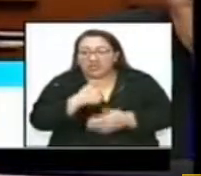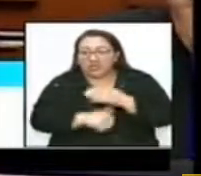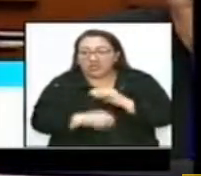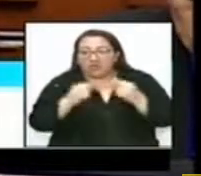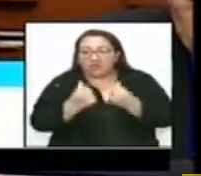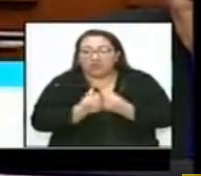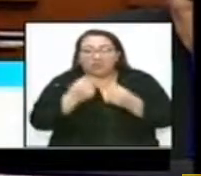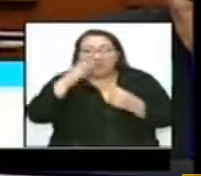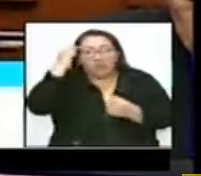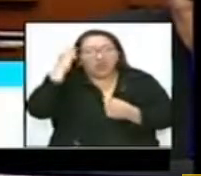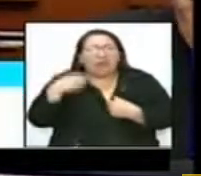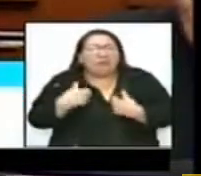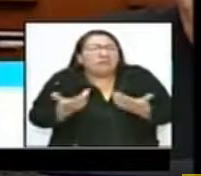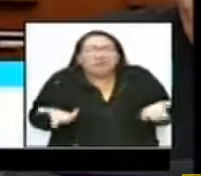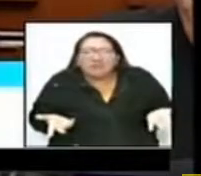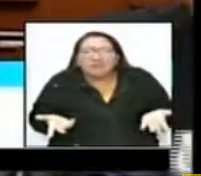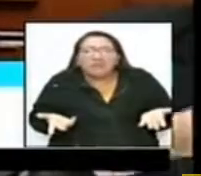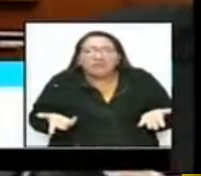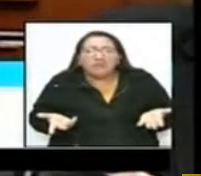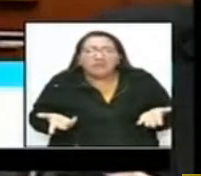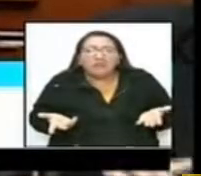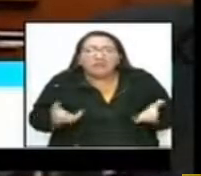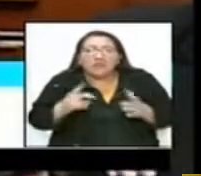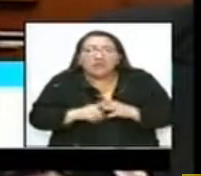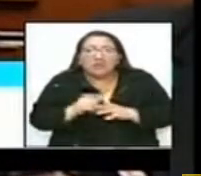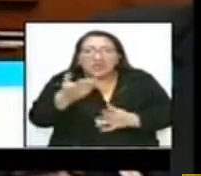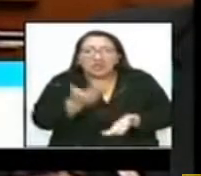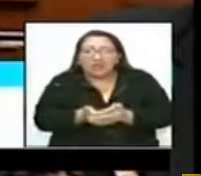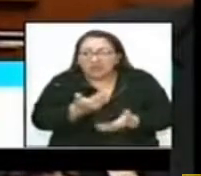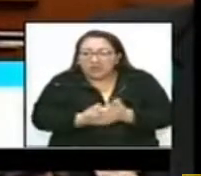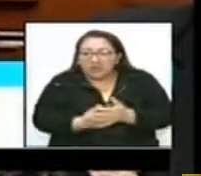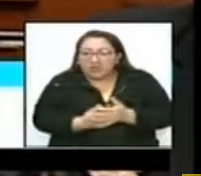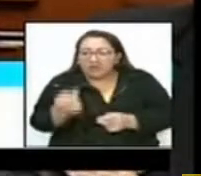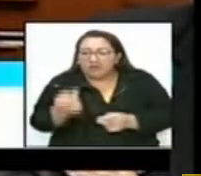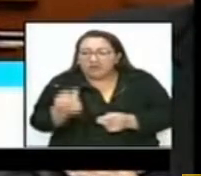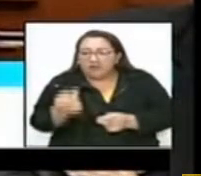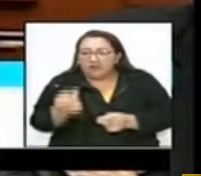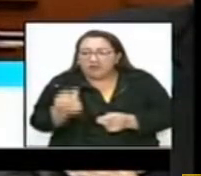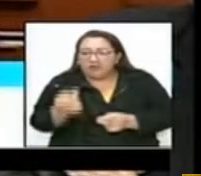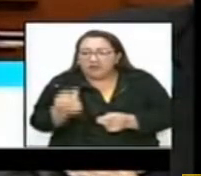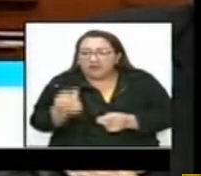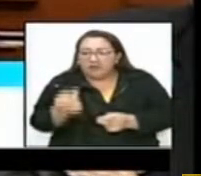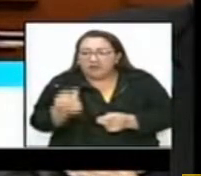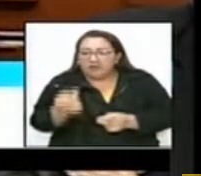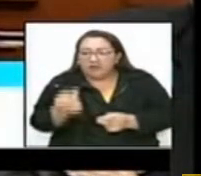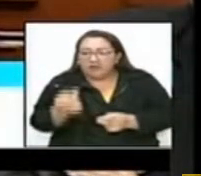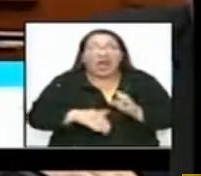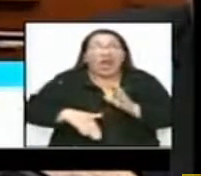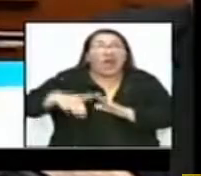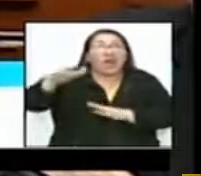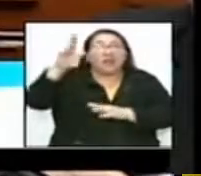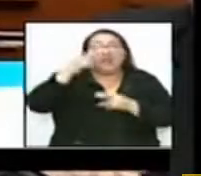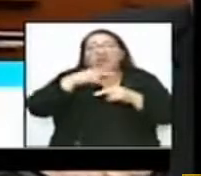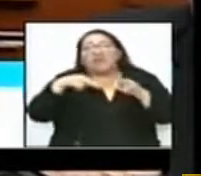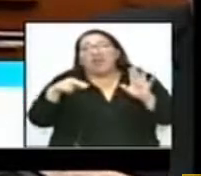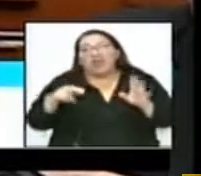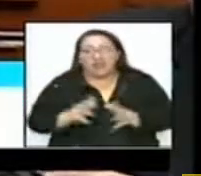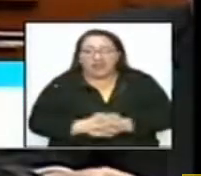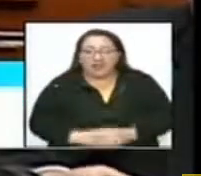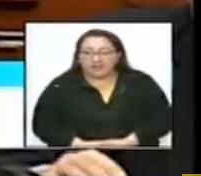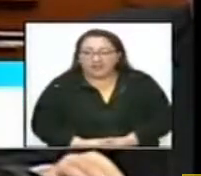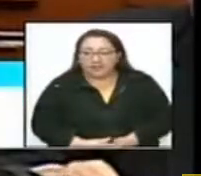salvador del solar podría dar cambiar un poco los términos evitar los plazos de cetes usted admite esa posibilidad que podría